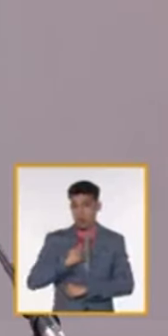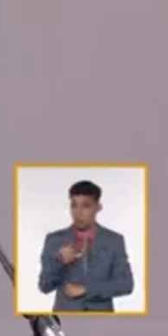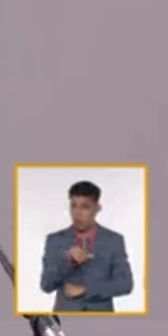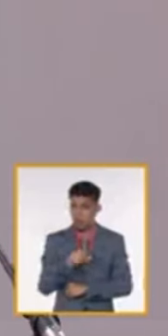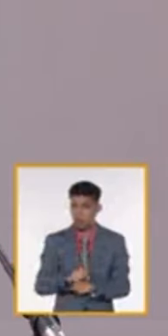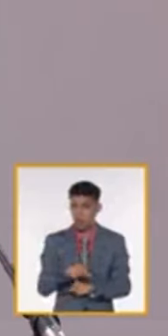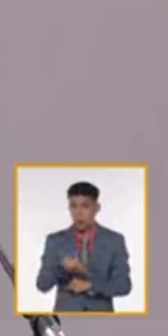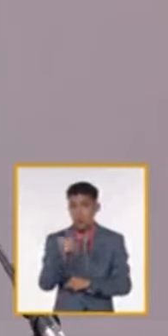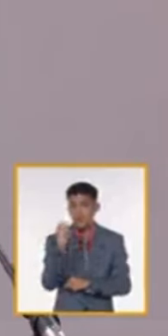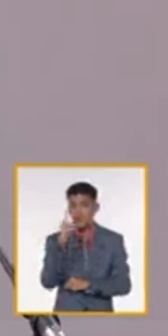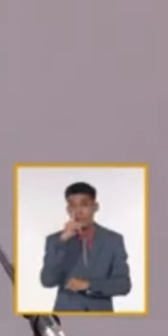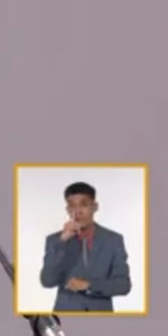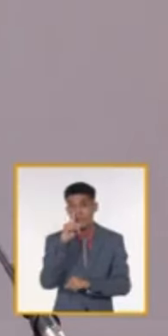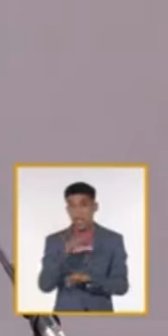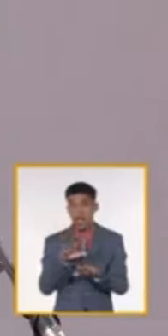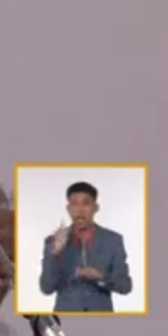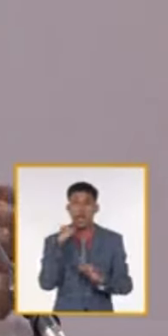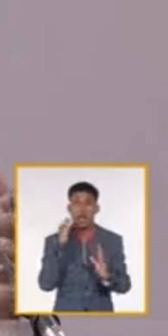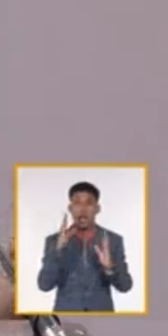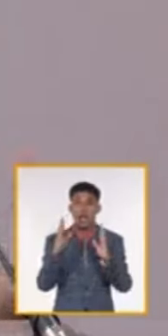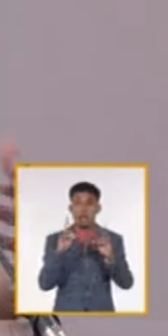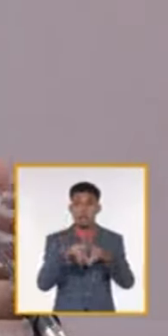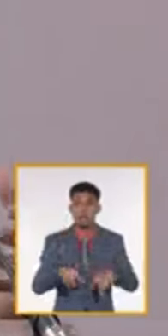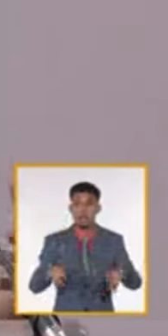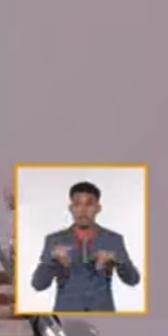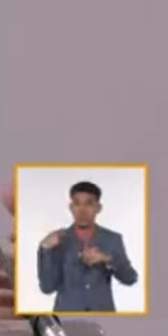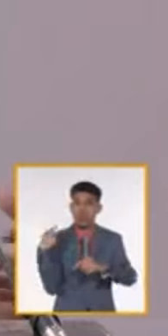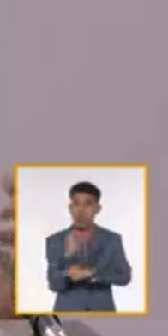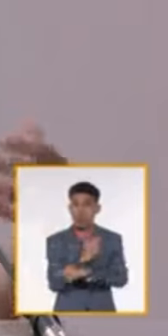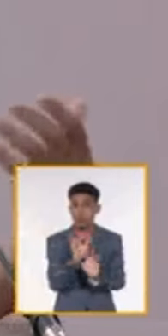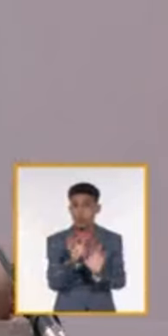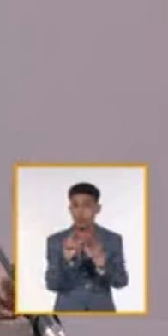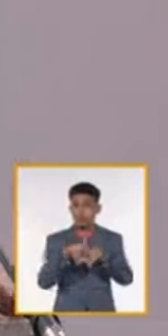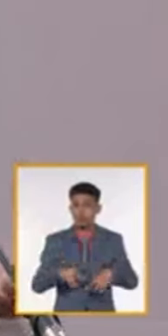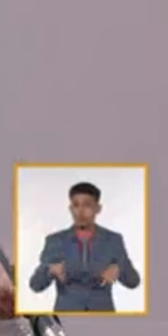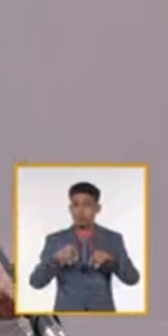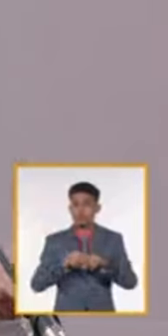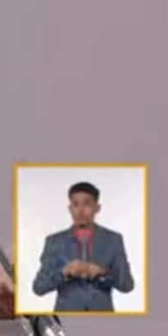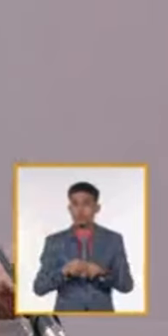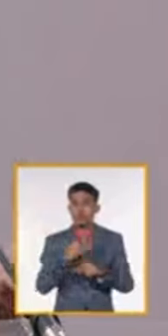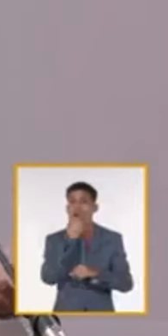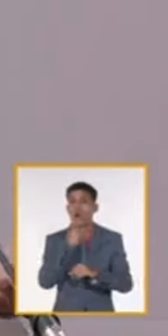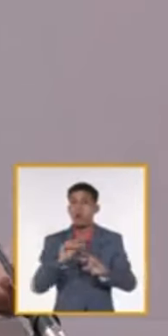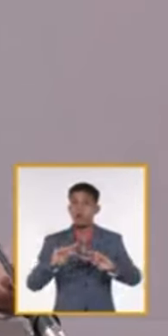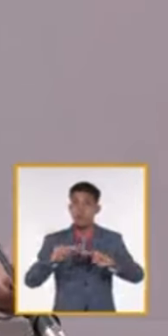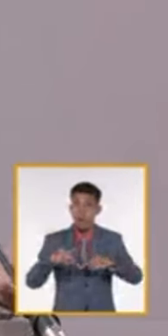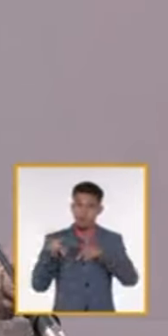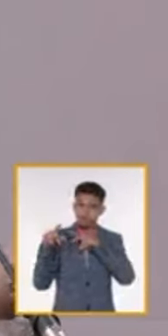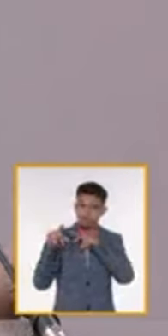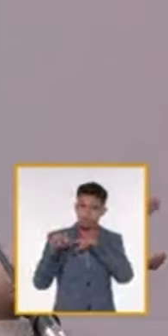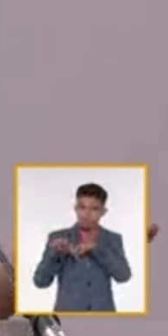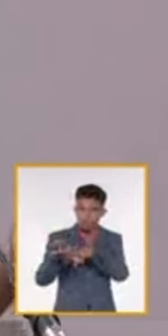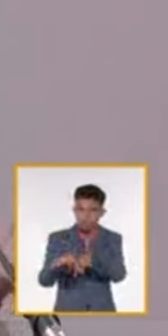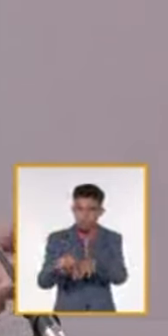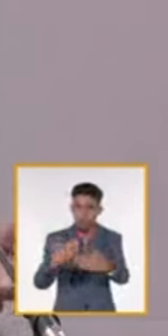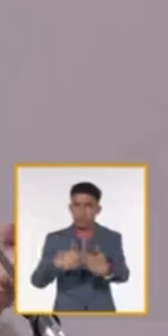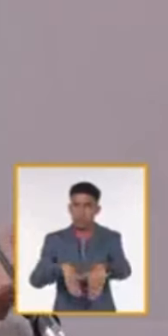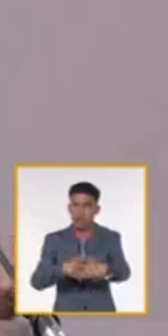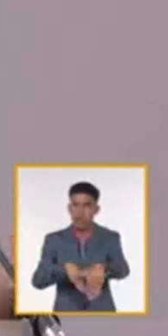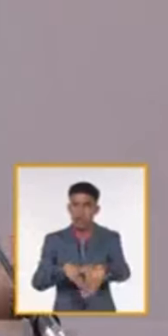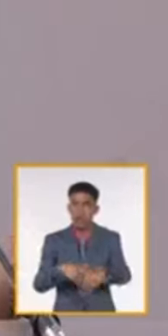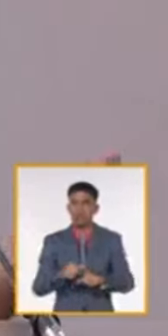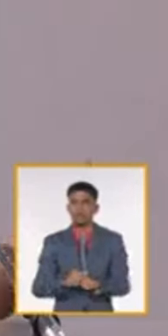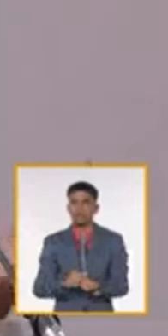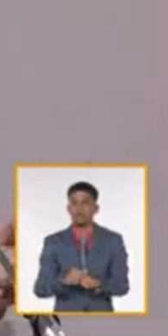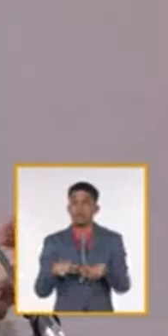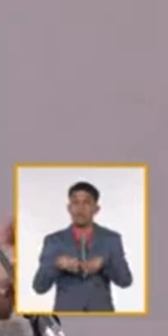fin del año universitario es que esos jóvenes han regresado a las calles de nuevo a unirse con los procesos